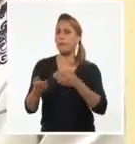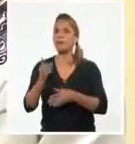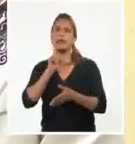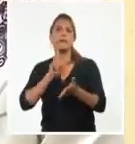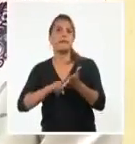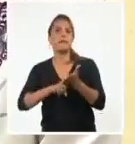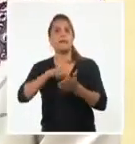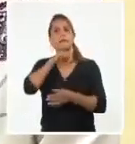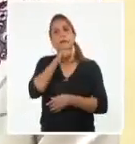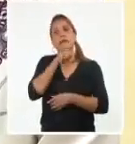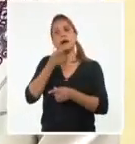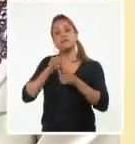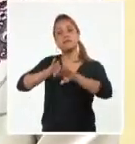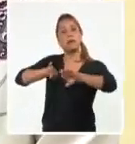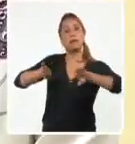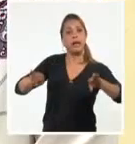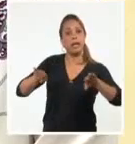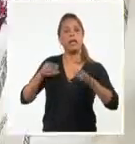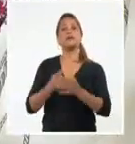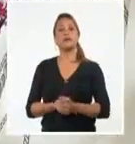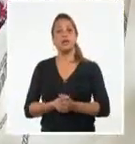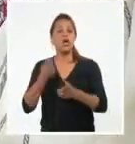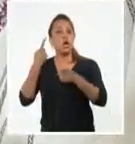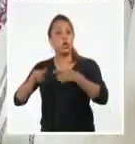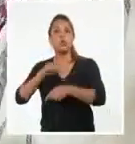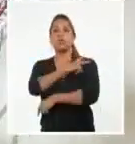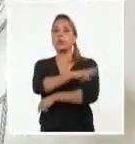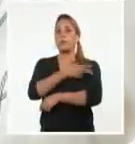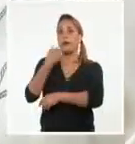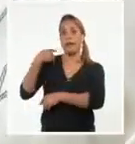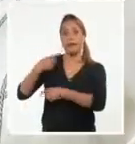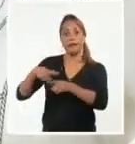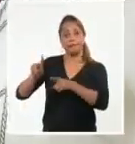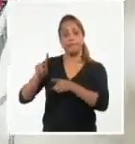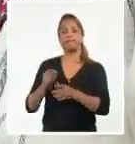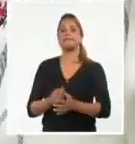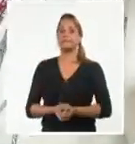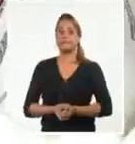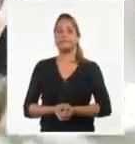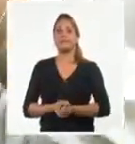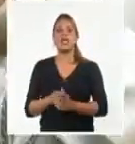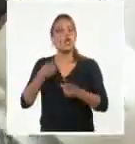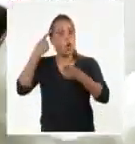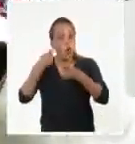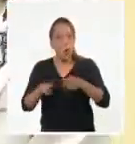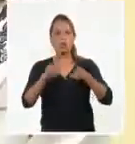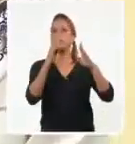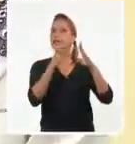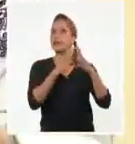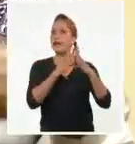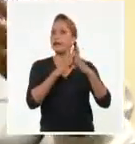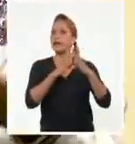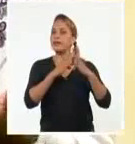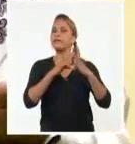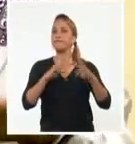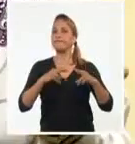están por tiempo, la migración ha impactado durísimo en la familia. Tengo al lado otra que se ha